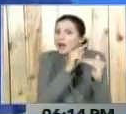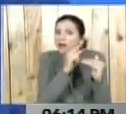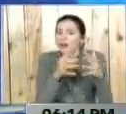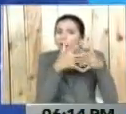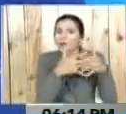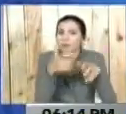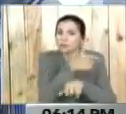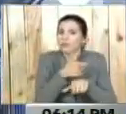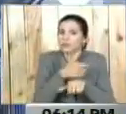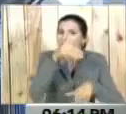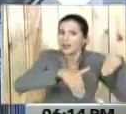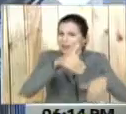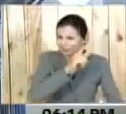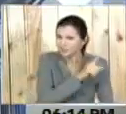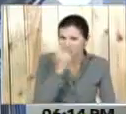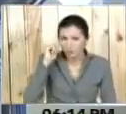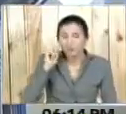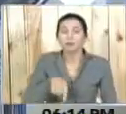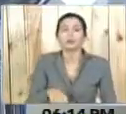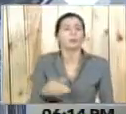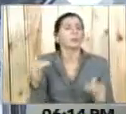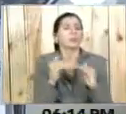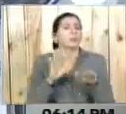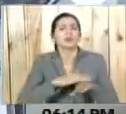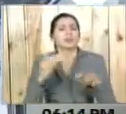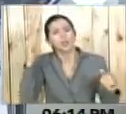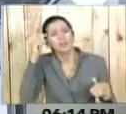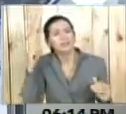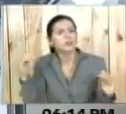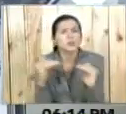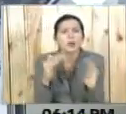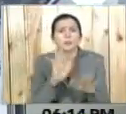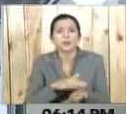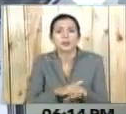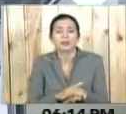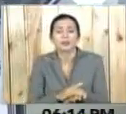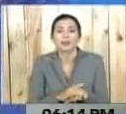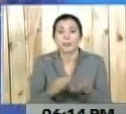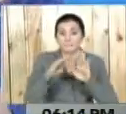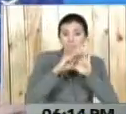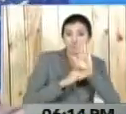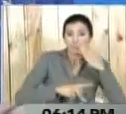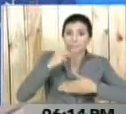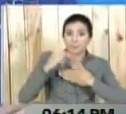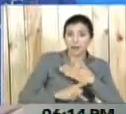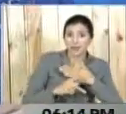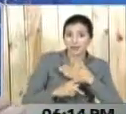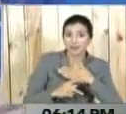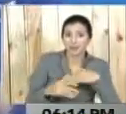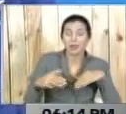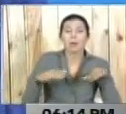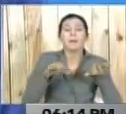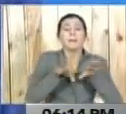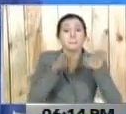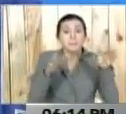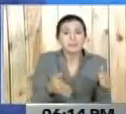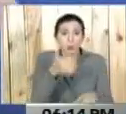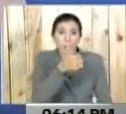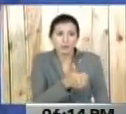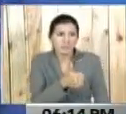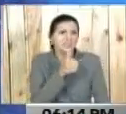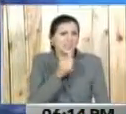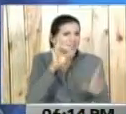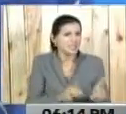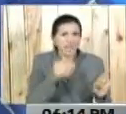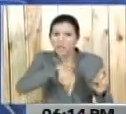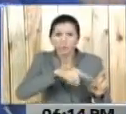Entonces, allí lo que se pone en evidencia es que la agenda de la Mesa de la Unidad no la definen ni siquiera los actores políticos de la Mesa de la Unidad.